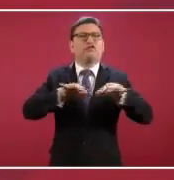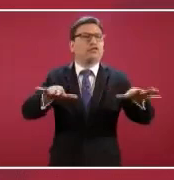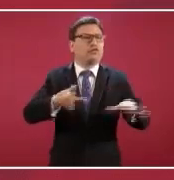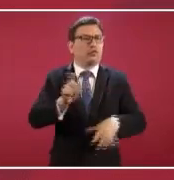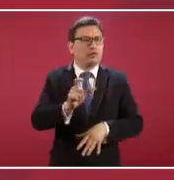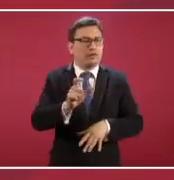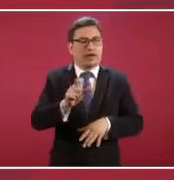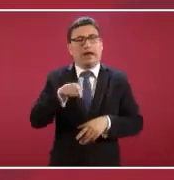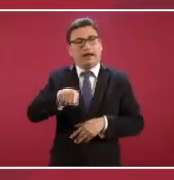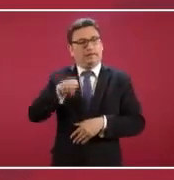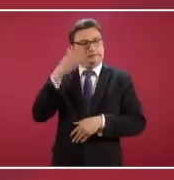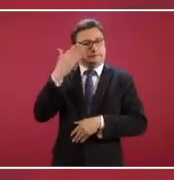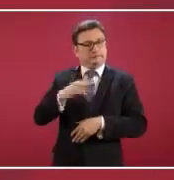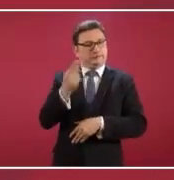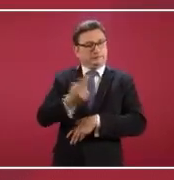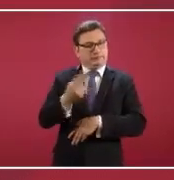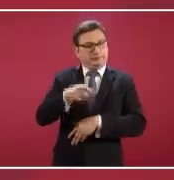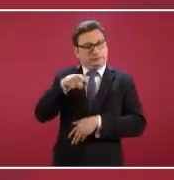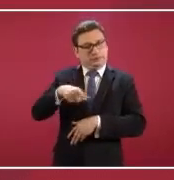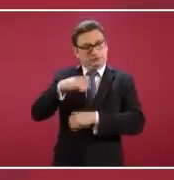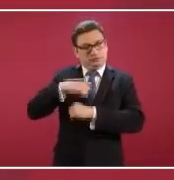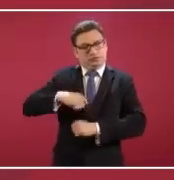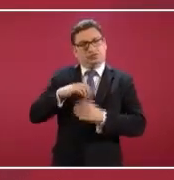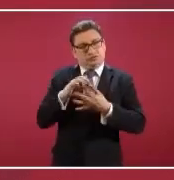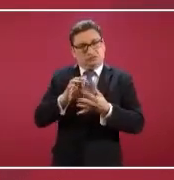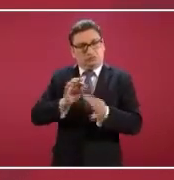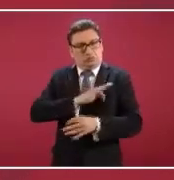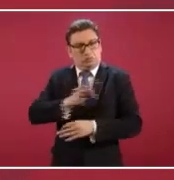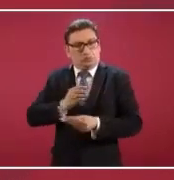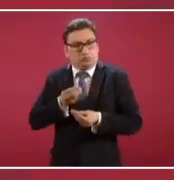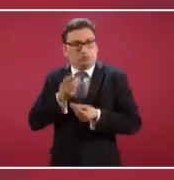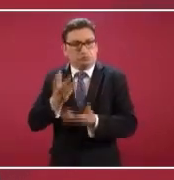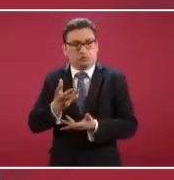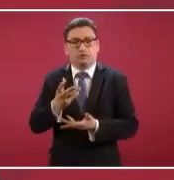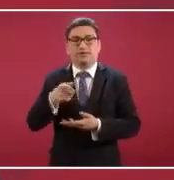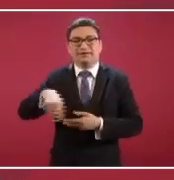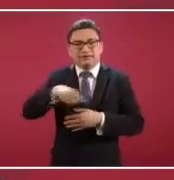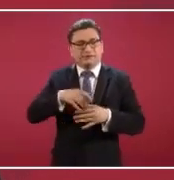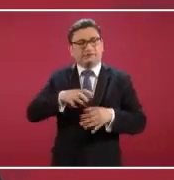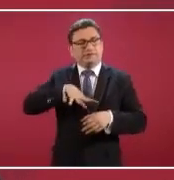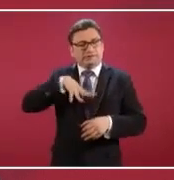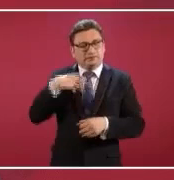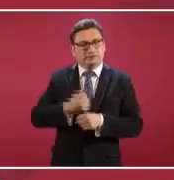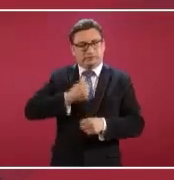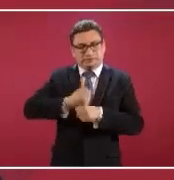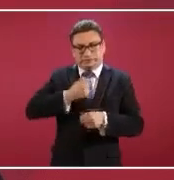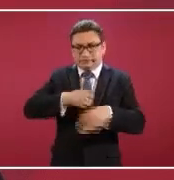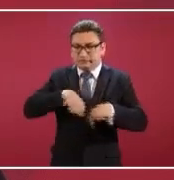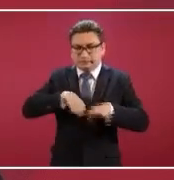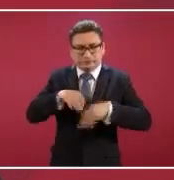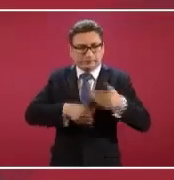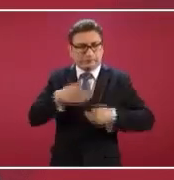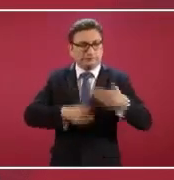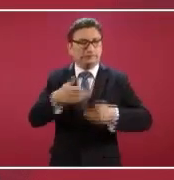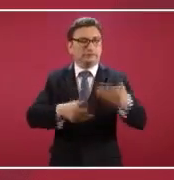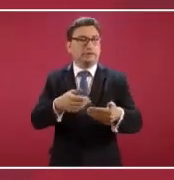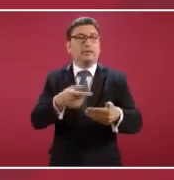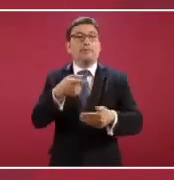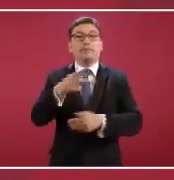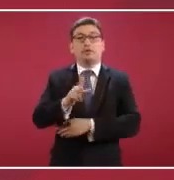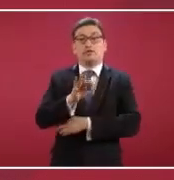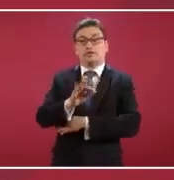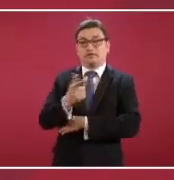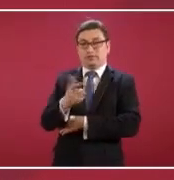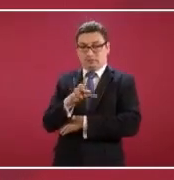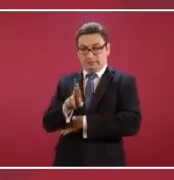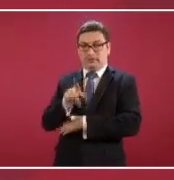necesario, conveniente y fundamentado. Han venido trabajando intensamente y muchos avances, pero ya estará en la Fiscalía